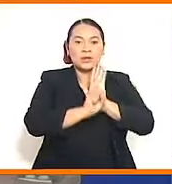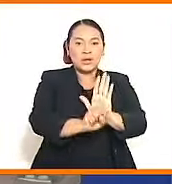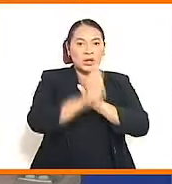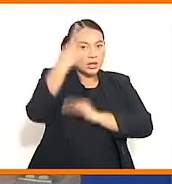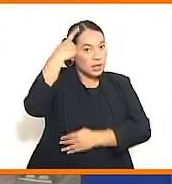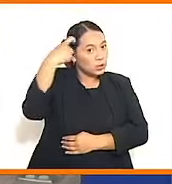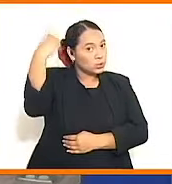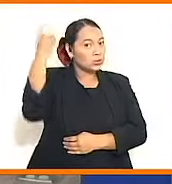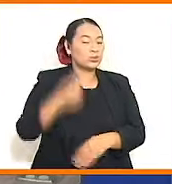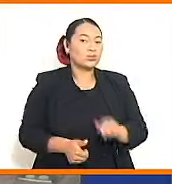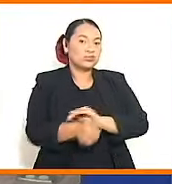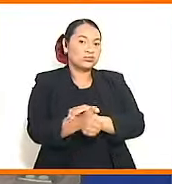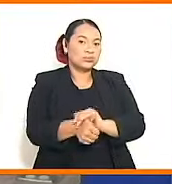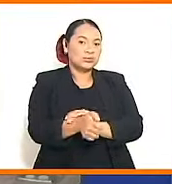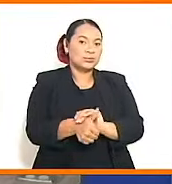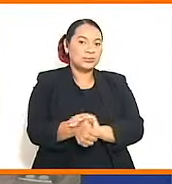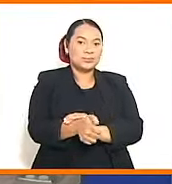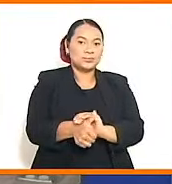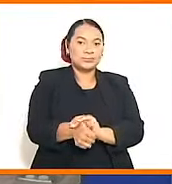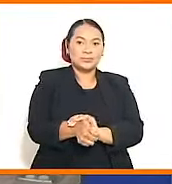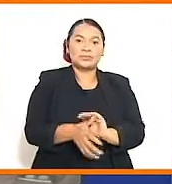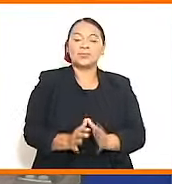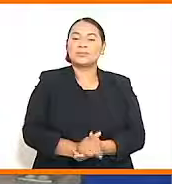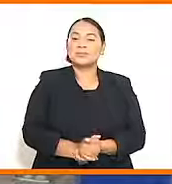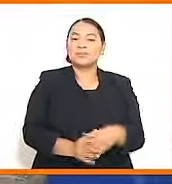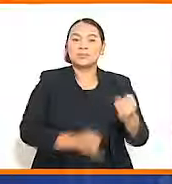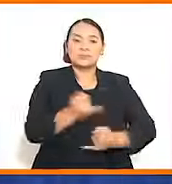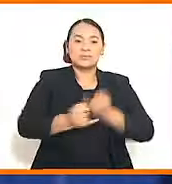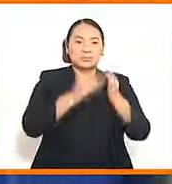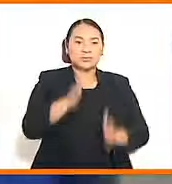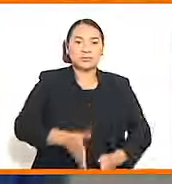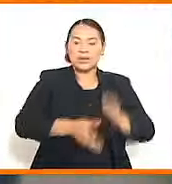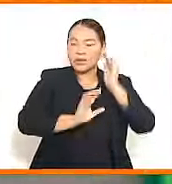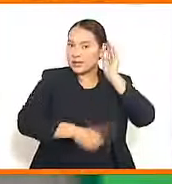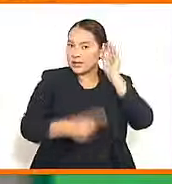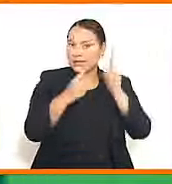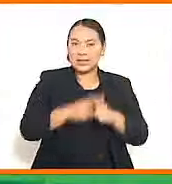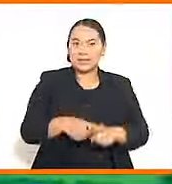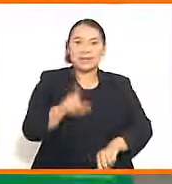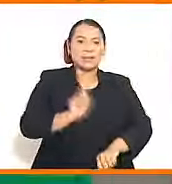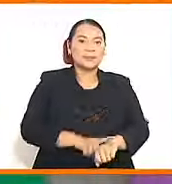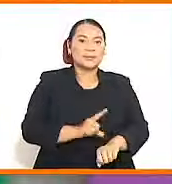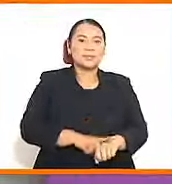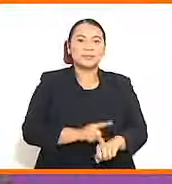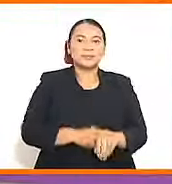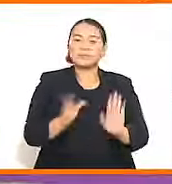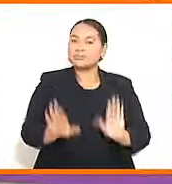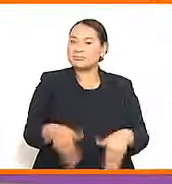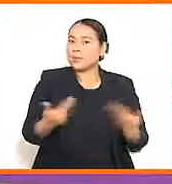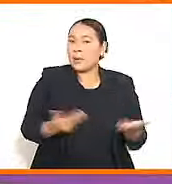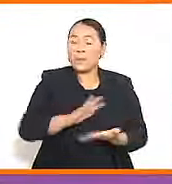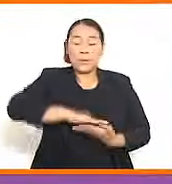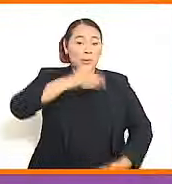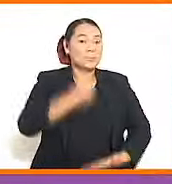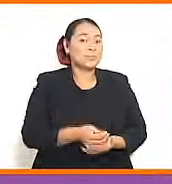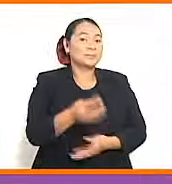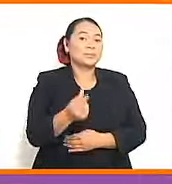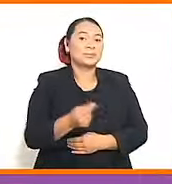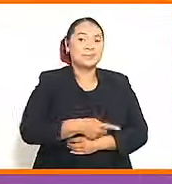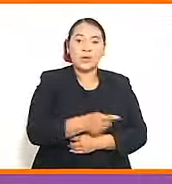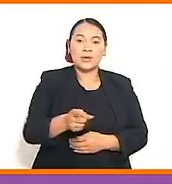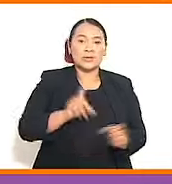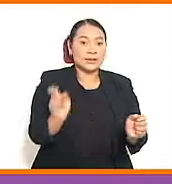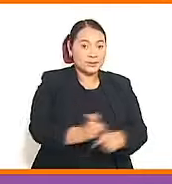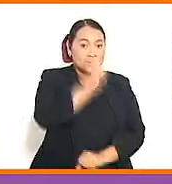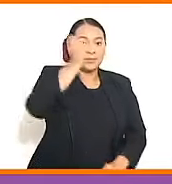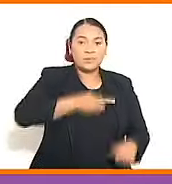su símbolo de sueños tortuga. Pero si eres jugador para MultiX, es momento de saber cómo vas a multiplicar tu dinero si eres un